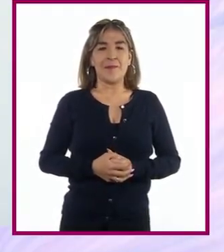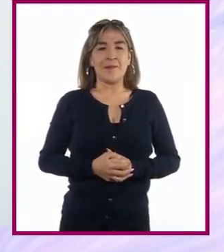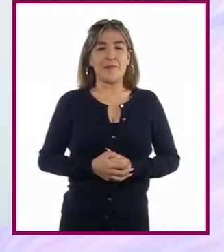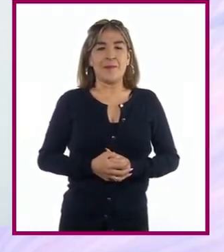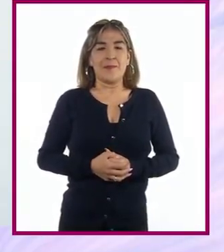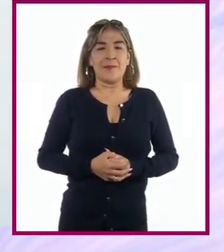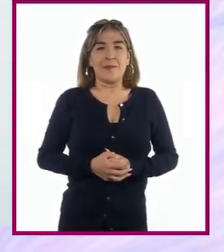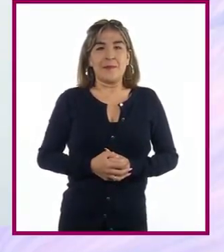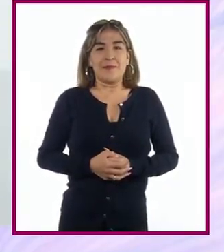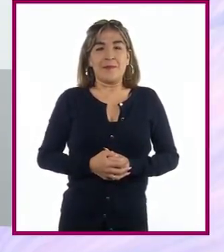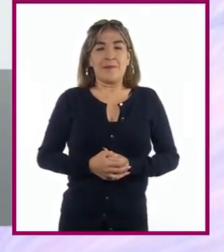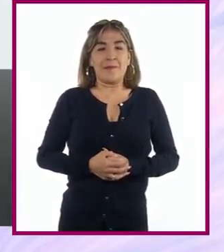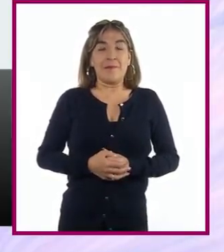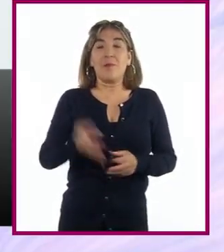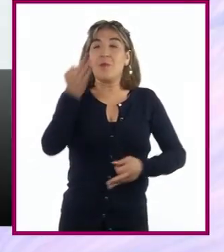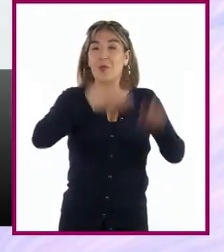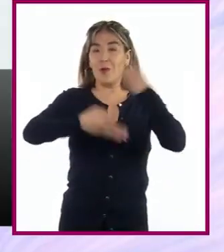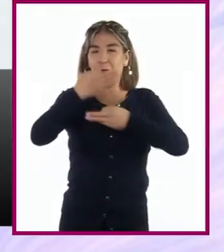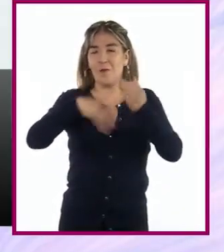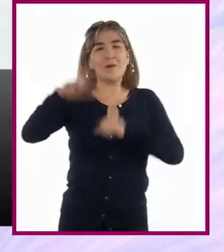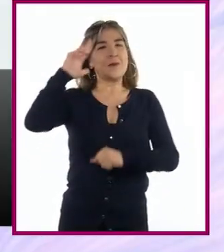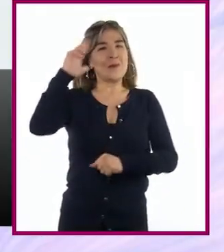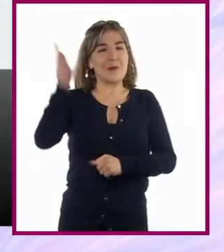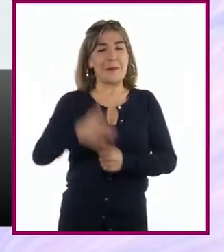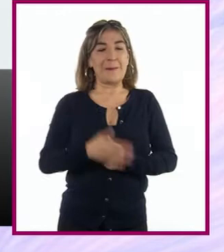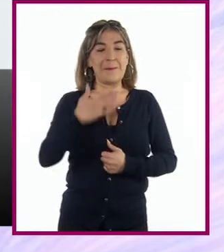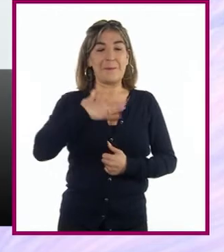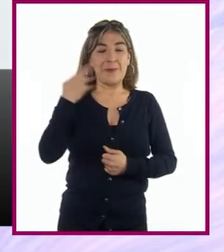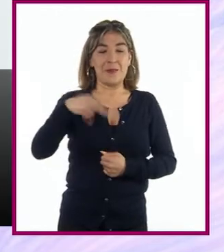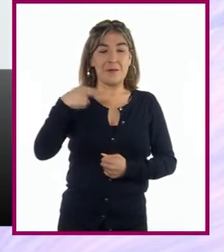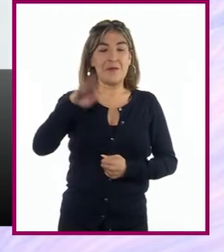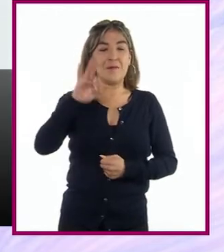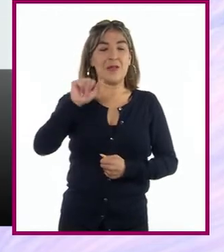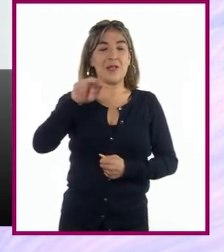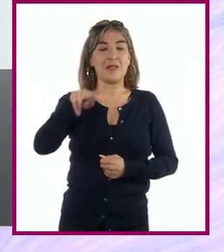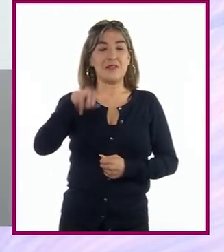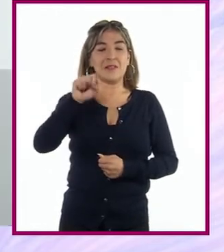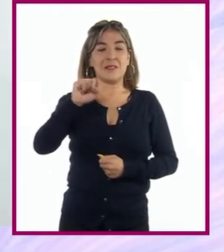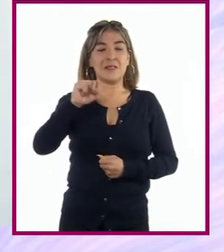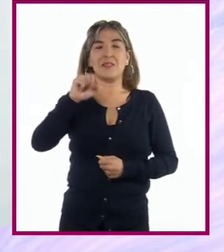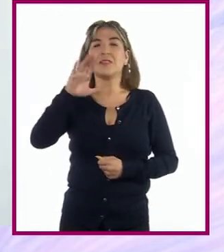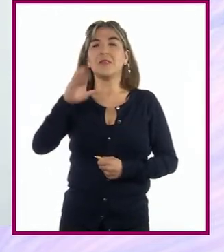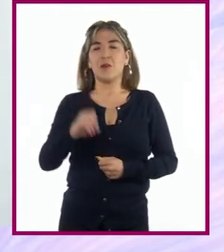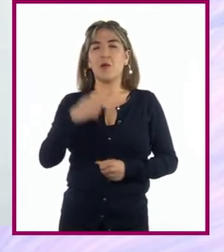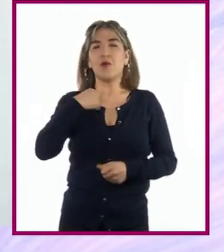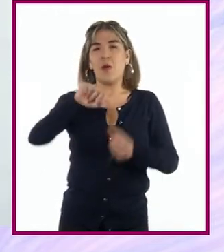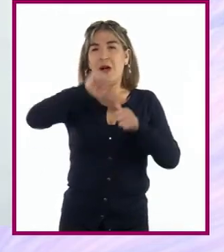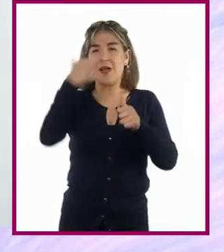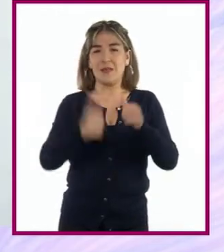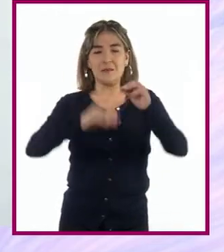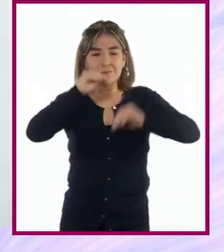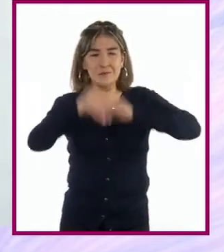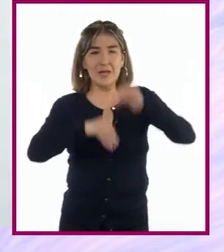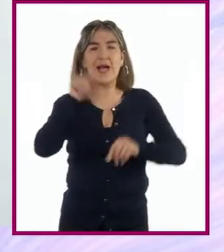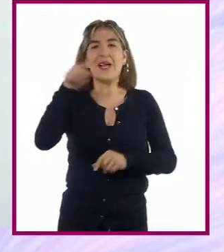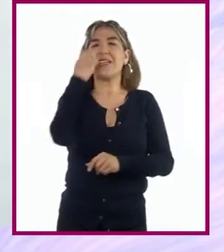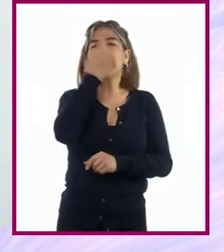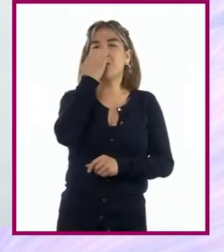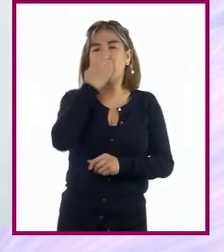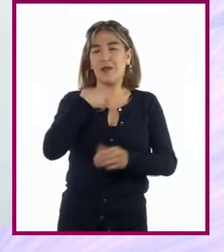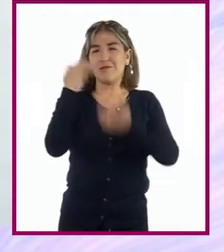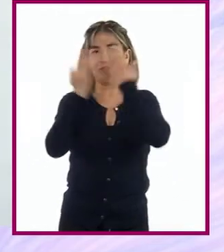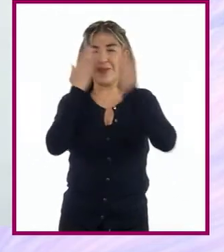Hola a cada uno de ustedes. Mi nombre es Francisco Vega y soy artista plástico egresado de la Escuela La Esmeralda. Y